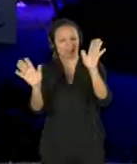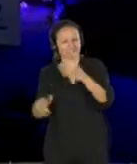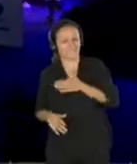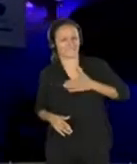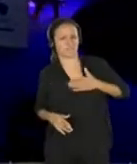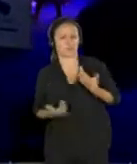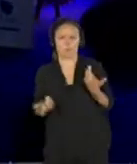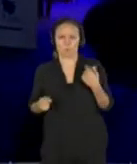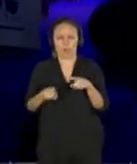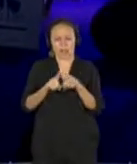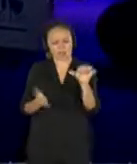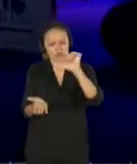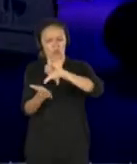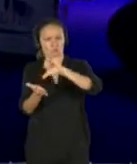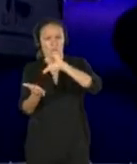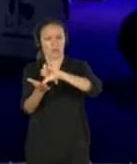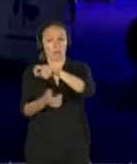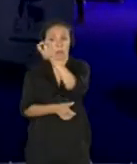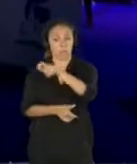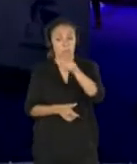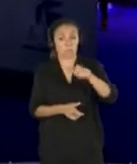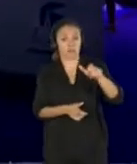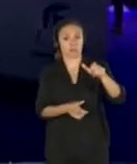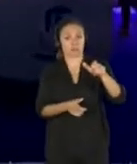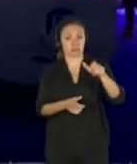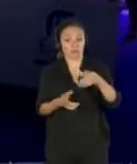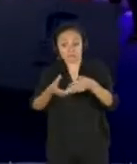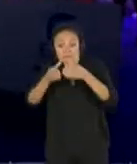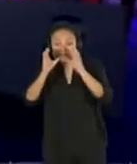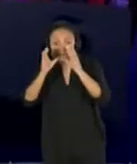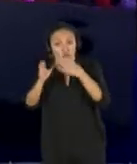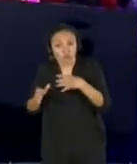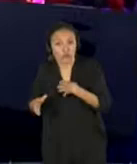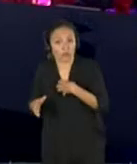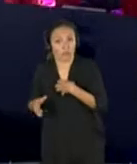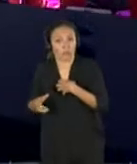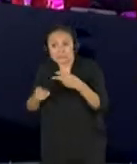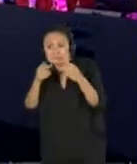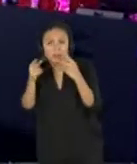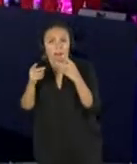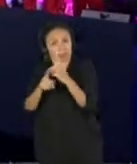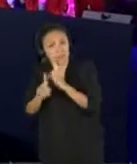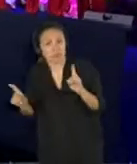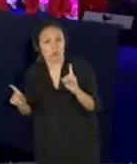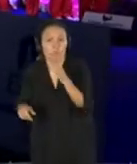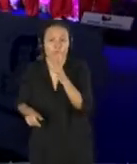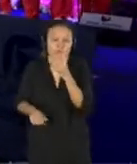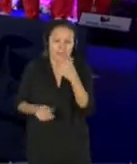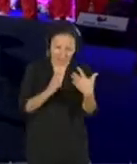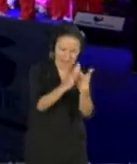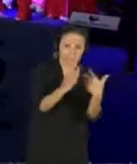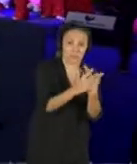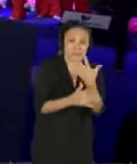mi ciudad hay tanta gente que no vaya a cenar, a ver si te explica a mí. Si vas a